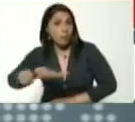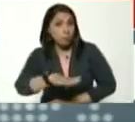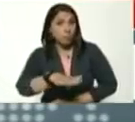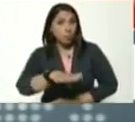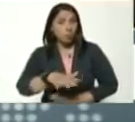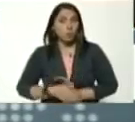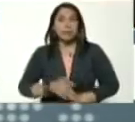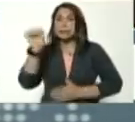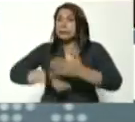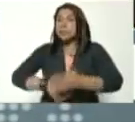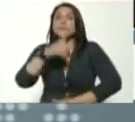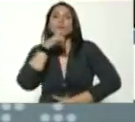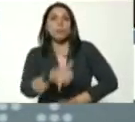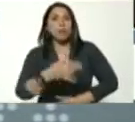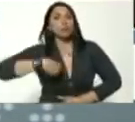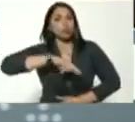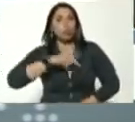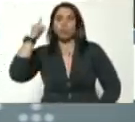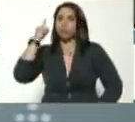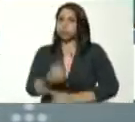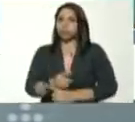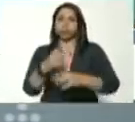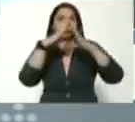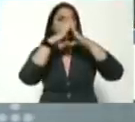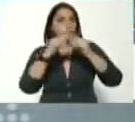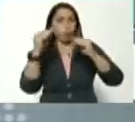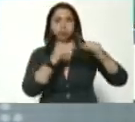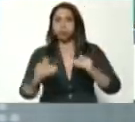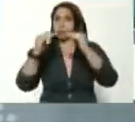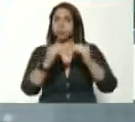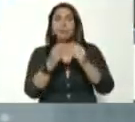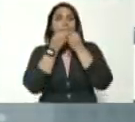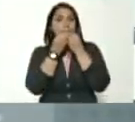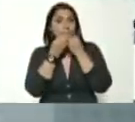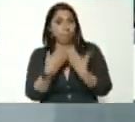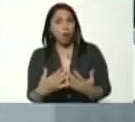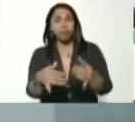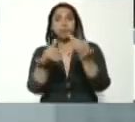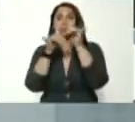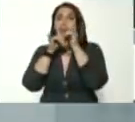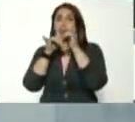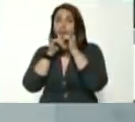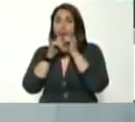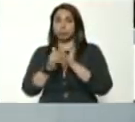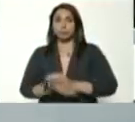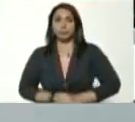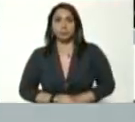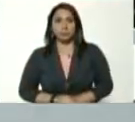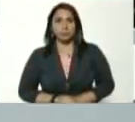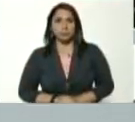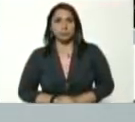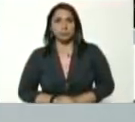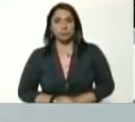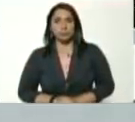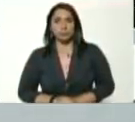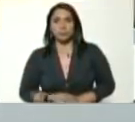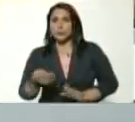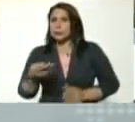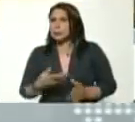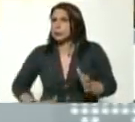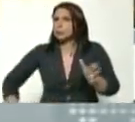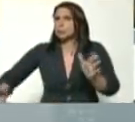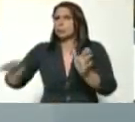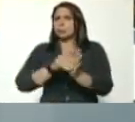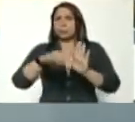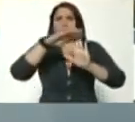sino informar y que estemos todos bien informados y a redoblar las